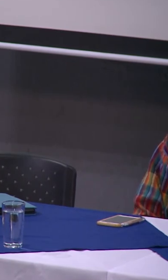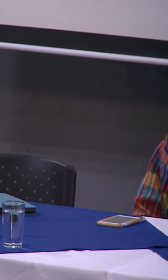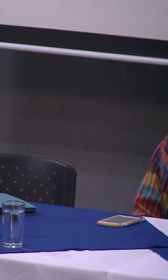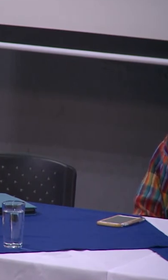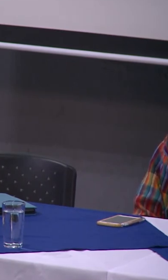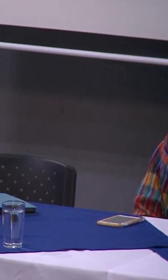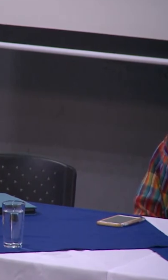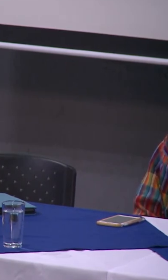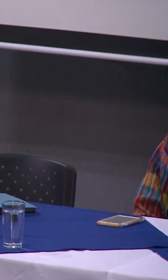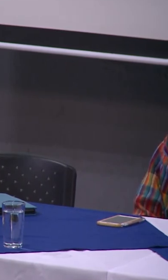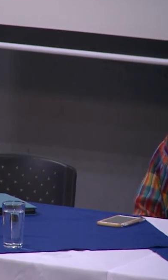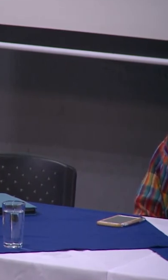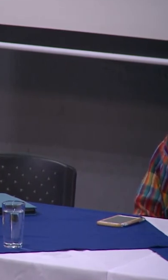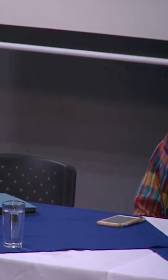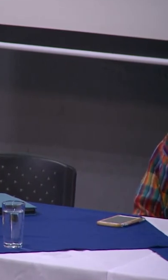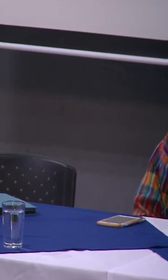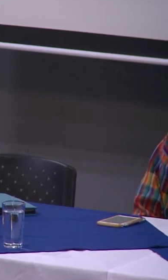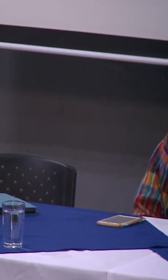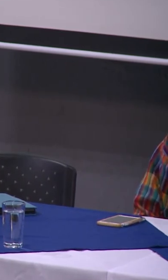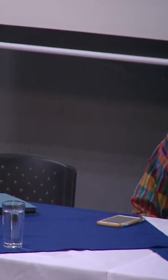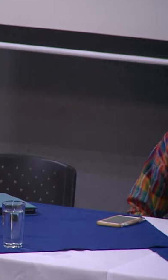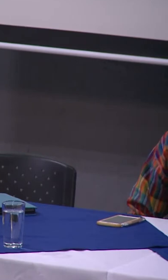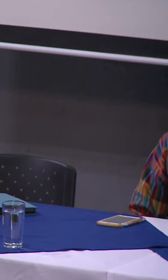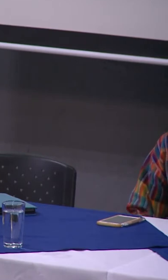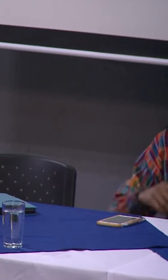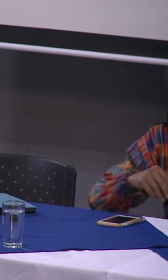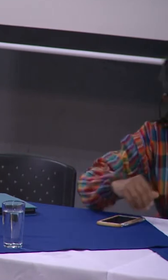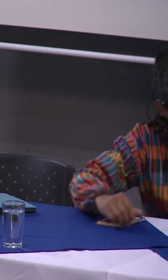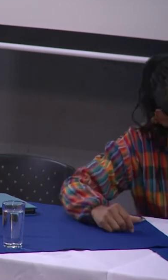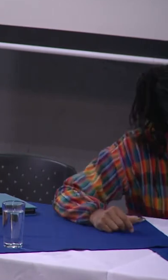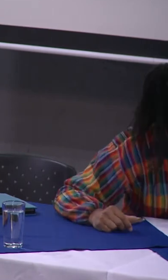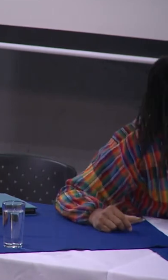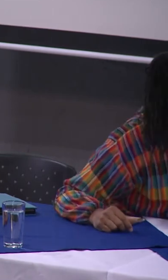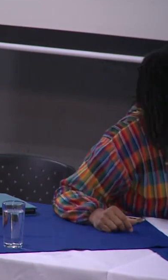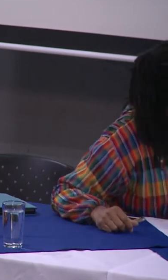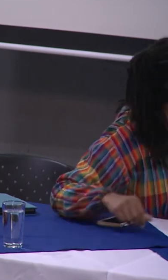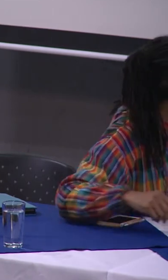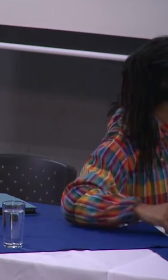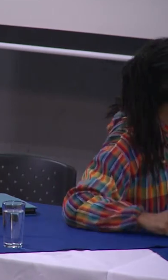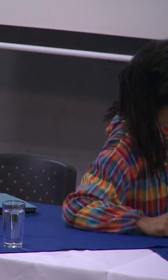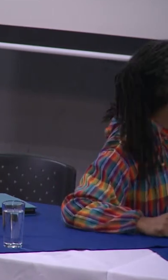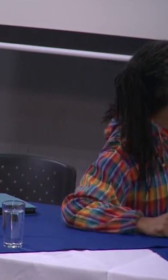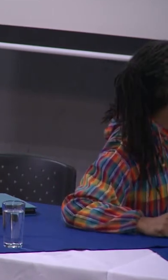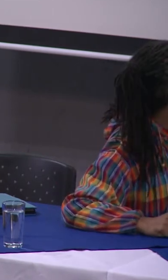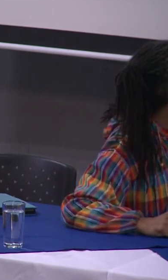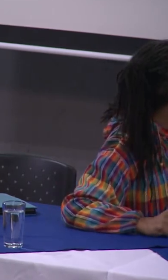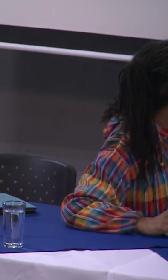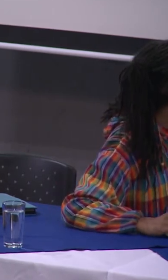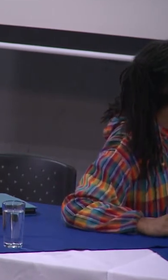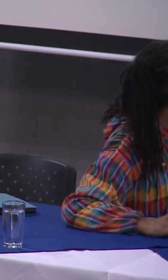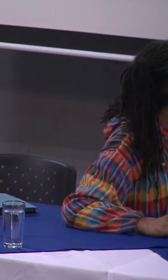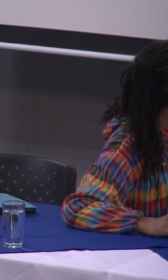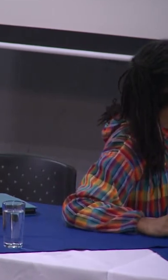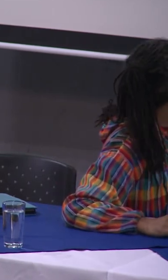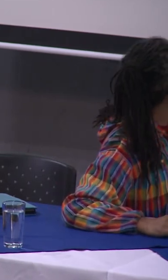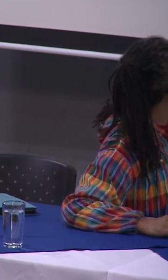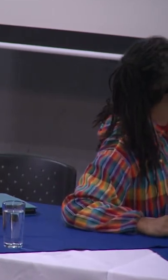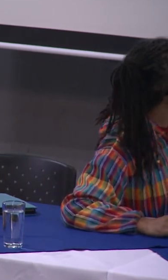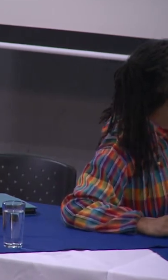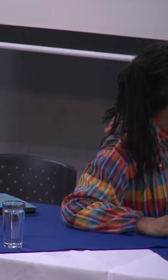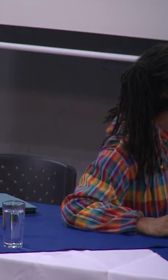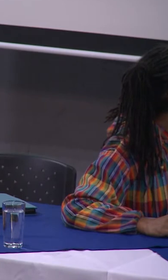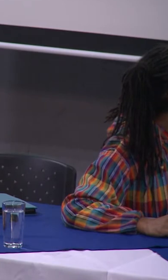Simplemente retomar pues que seguimos defendiendo la idea de que esto fue un logro histórico en el